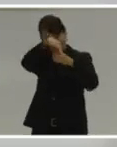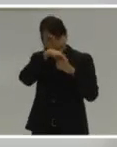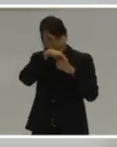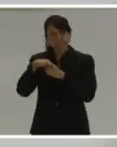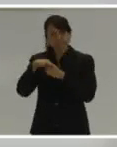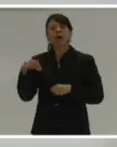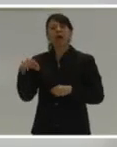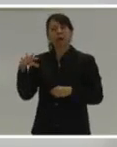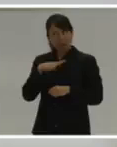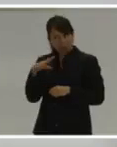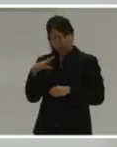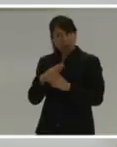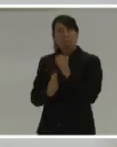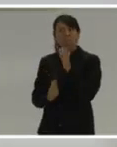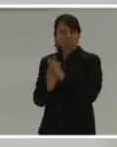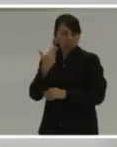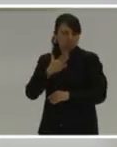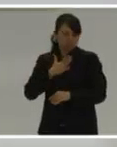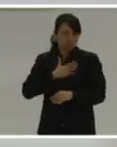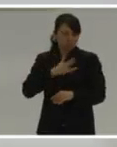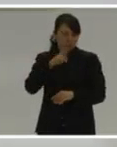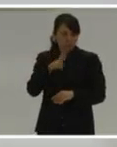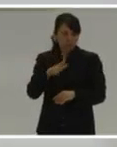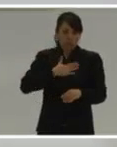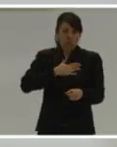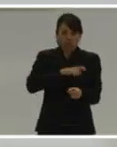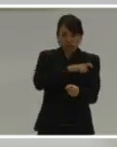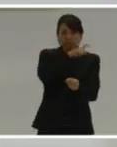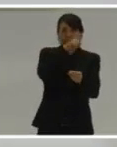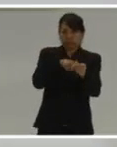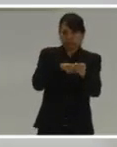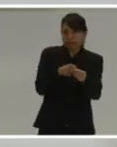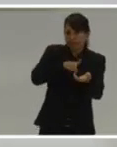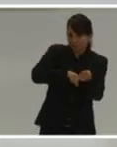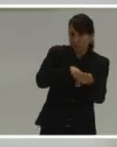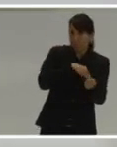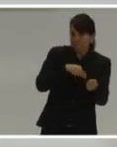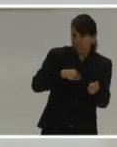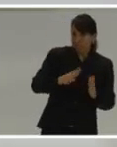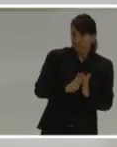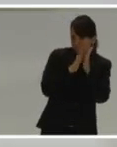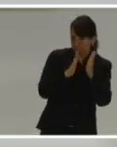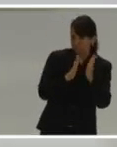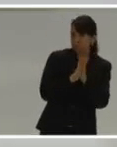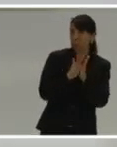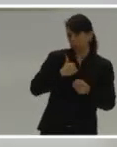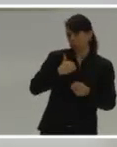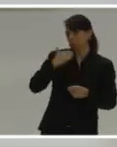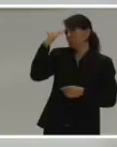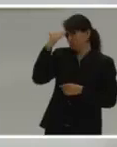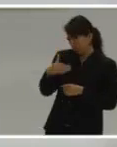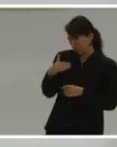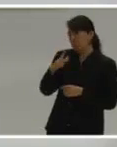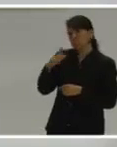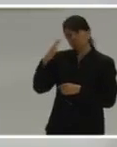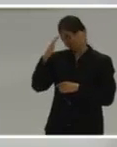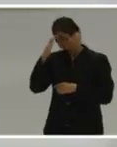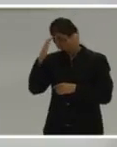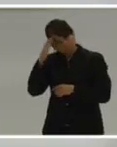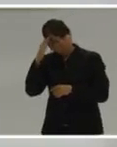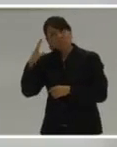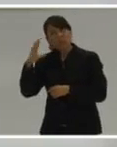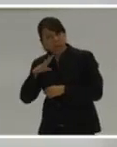reconozco y reconocemos los miembros del Tribunal Supremo Electoral, que falta el tema de